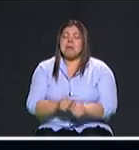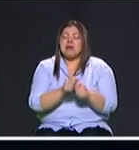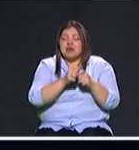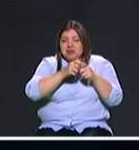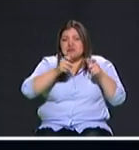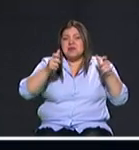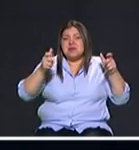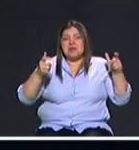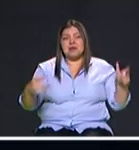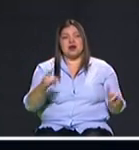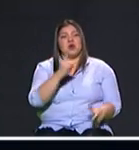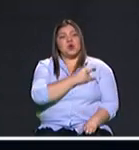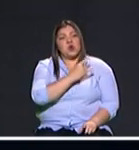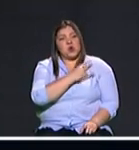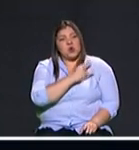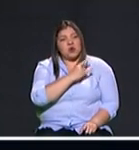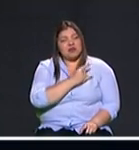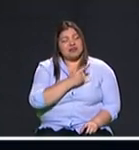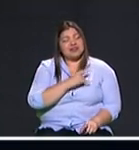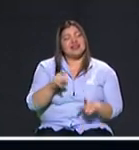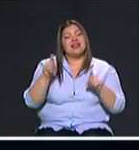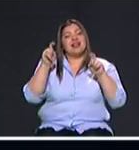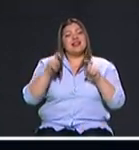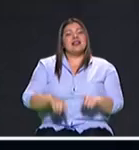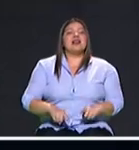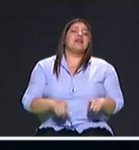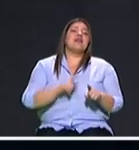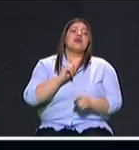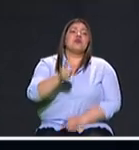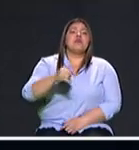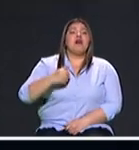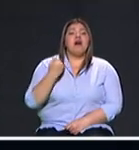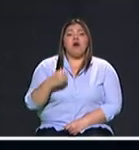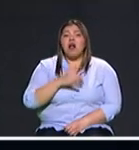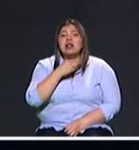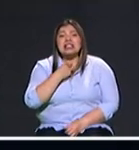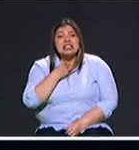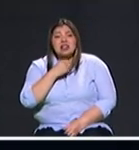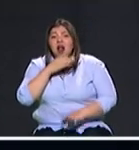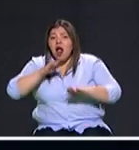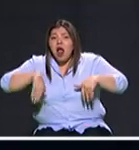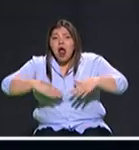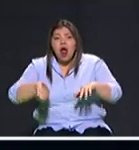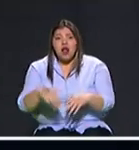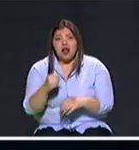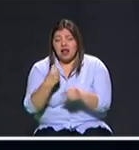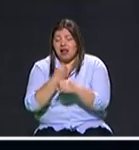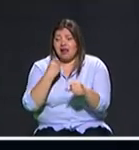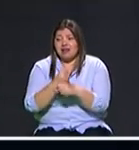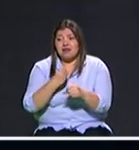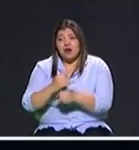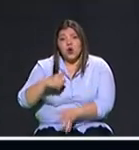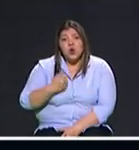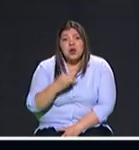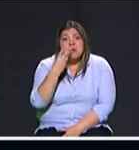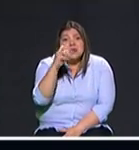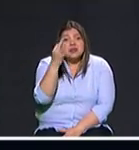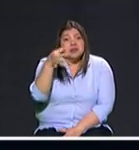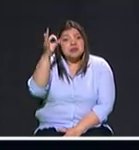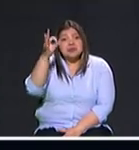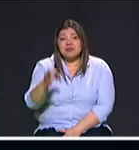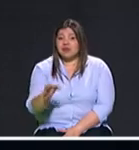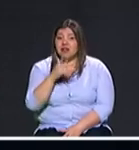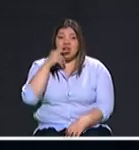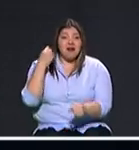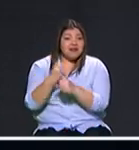jóvenes salgan de esa problemática profunda de desempleo acá en medellín el 20 por ciento de los jóvenes están desempleados en nuestra